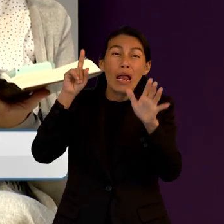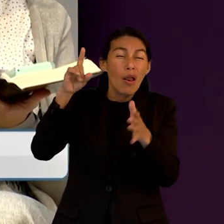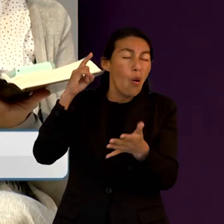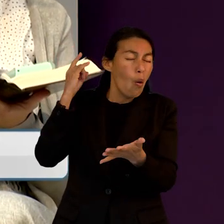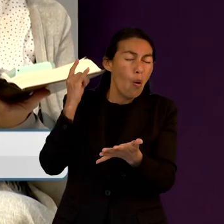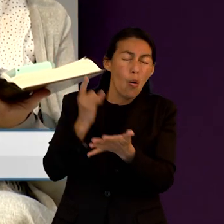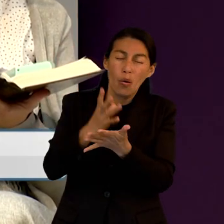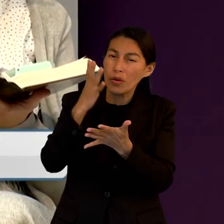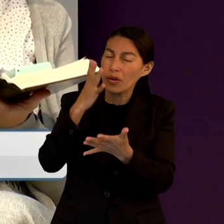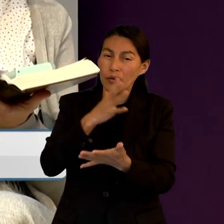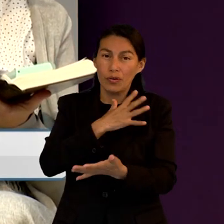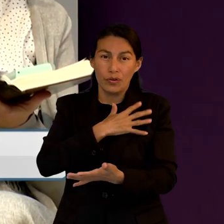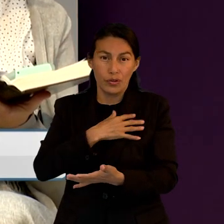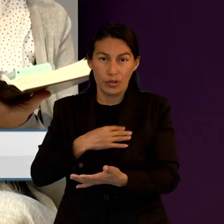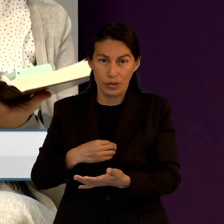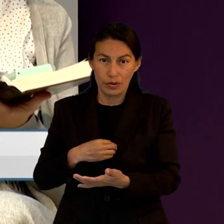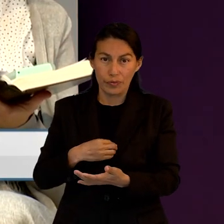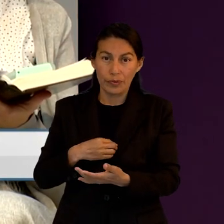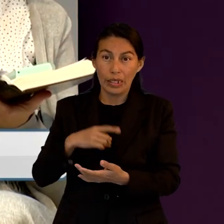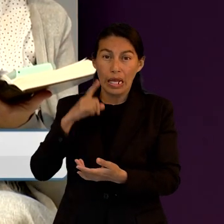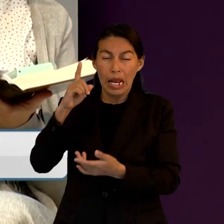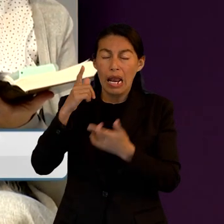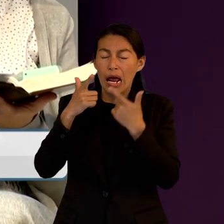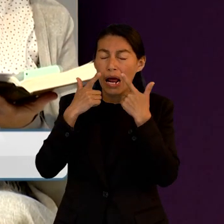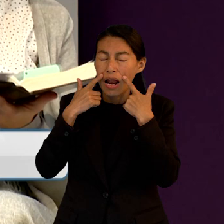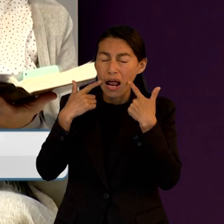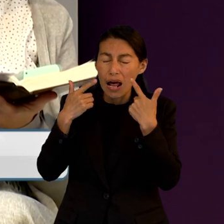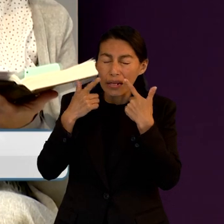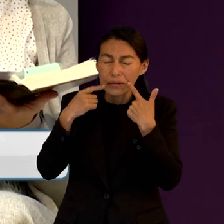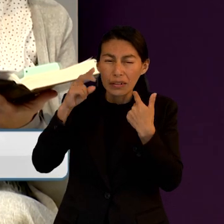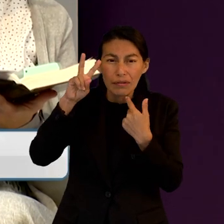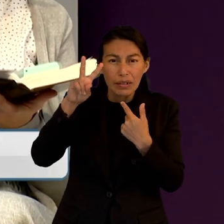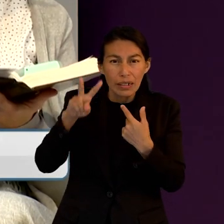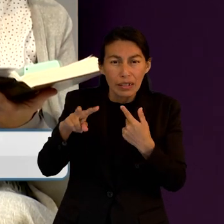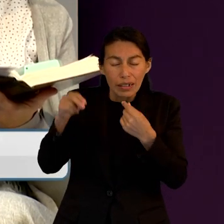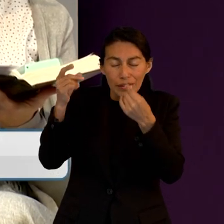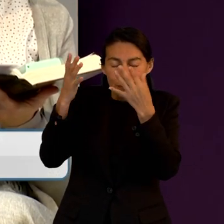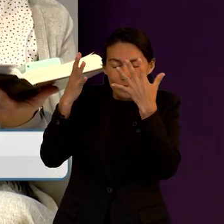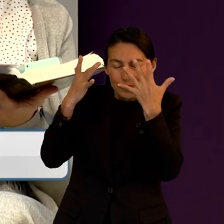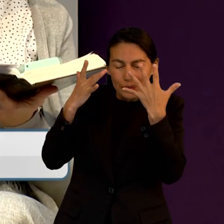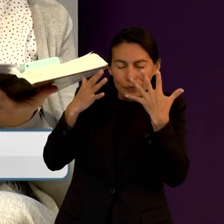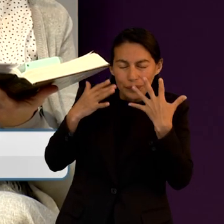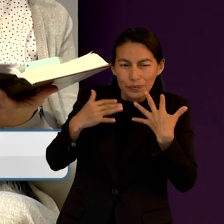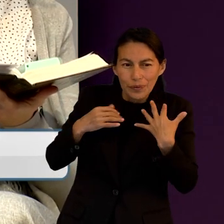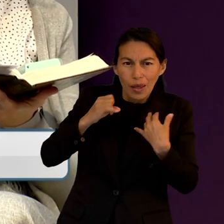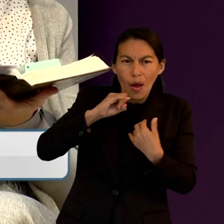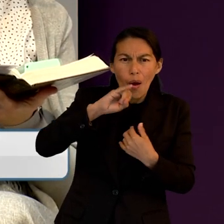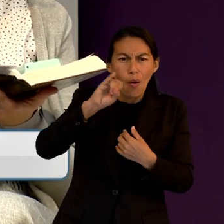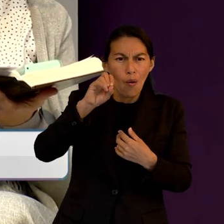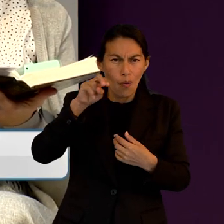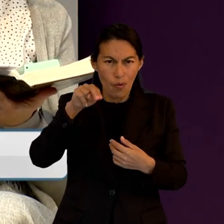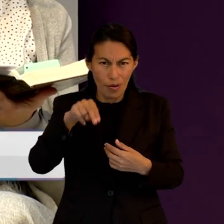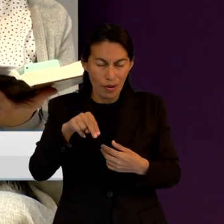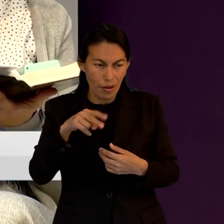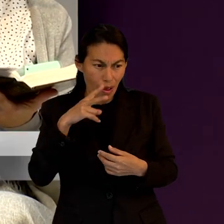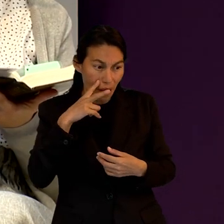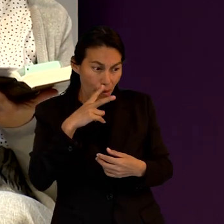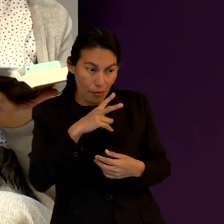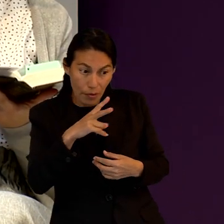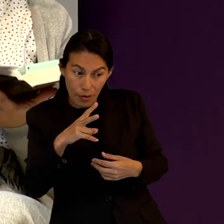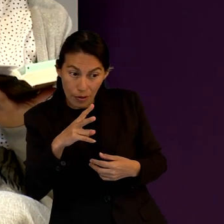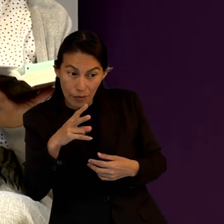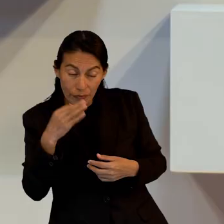gloria como del unigénito del padre lleno de gracia y de verdad juan dio testimonio de él y clamó